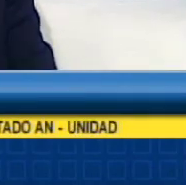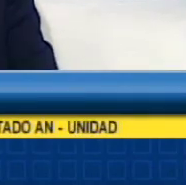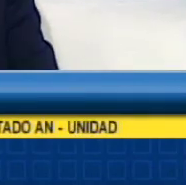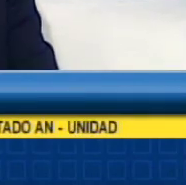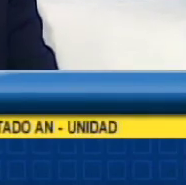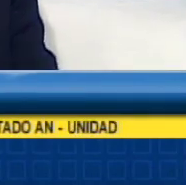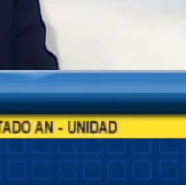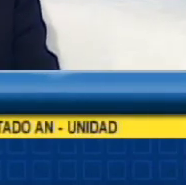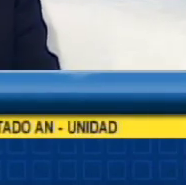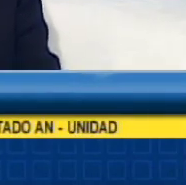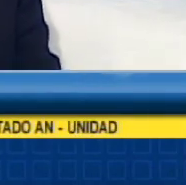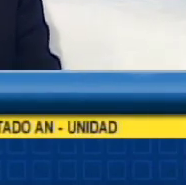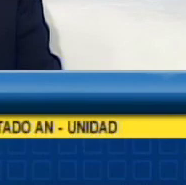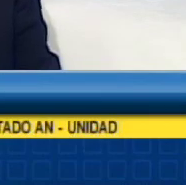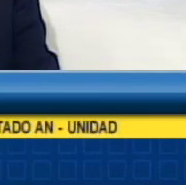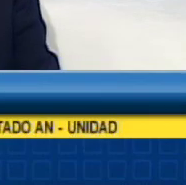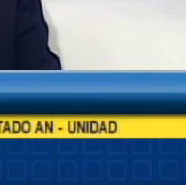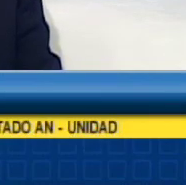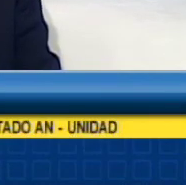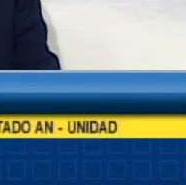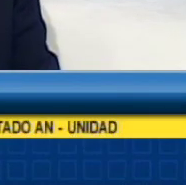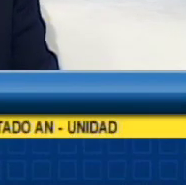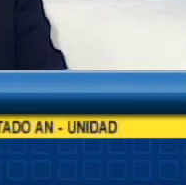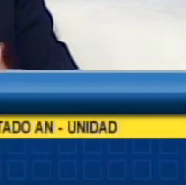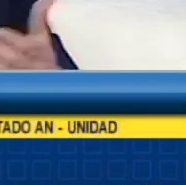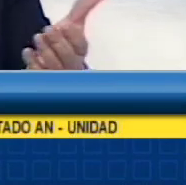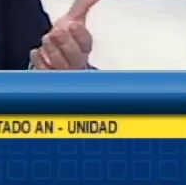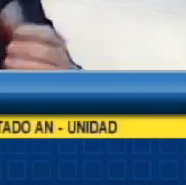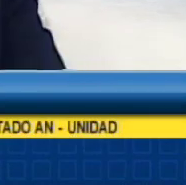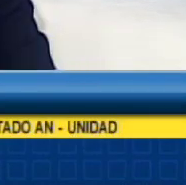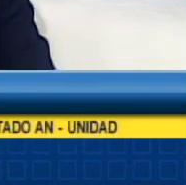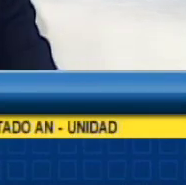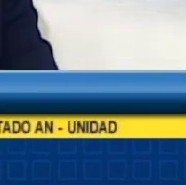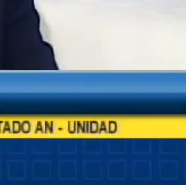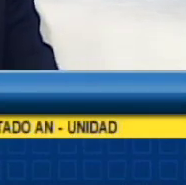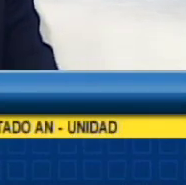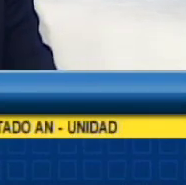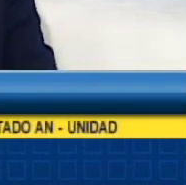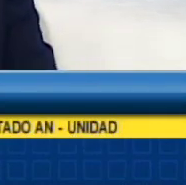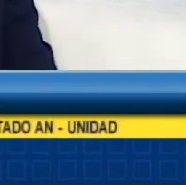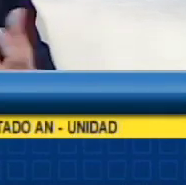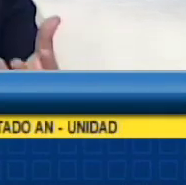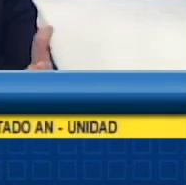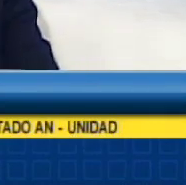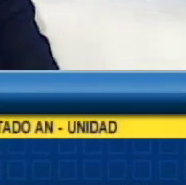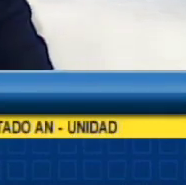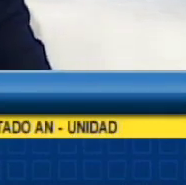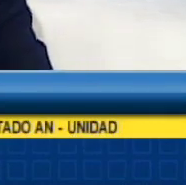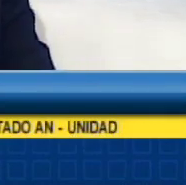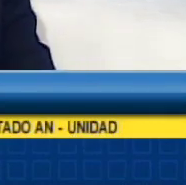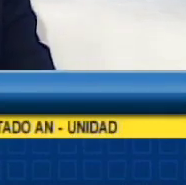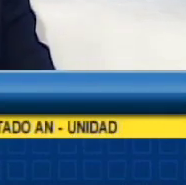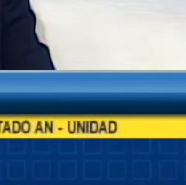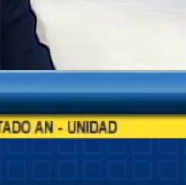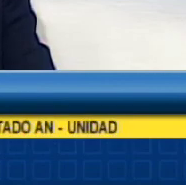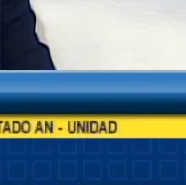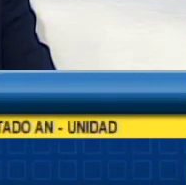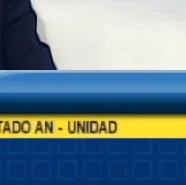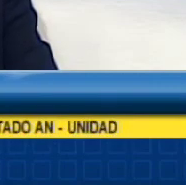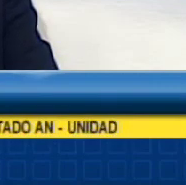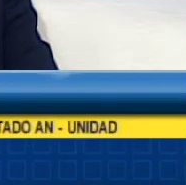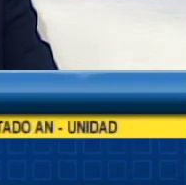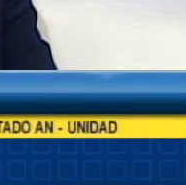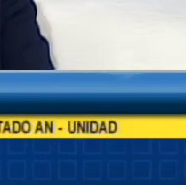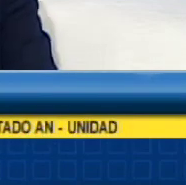días. Es como una mata que tú tienes que regar todos los días para que, como tú mismo dijiste, dé frutos. Entonces yo creo